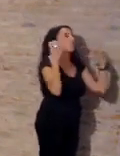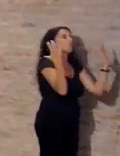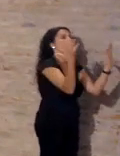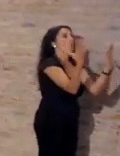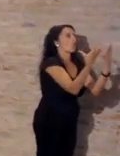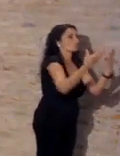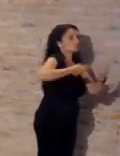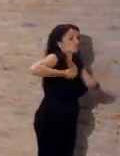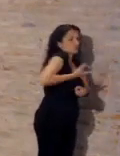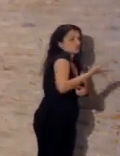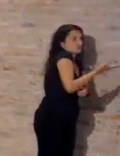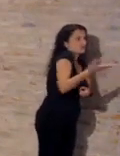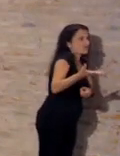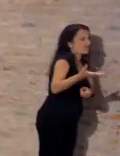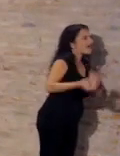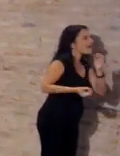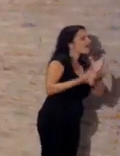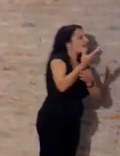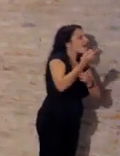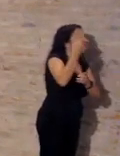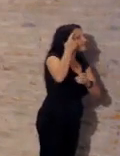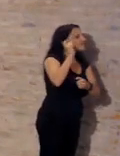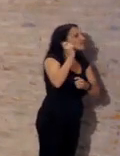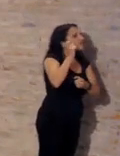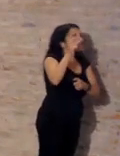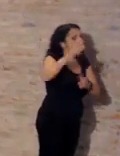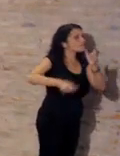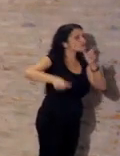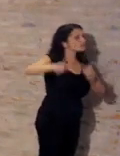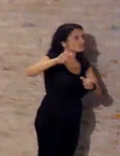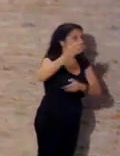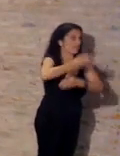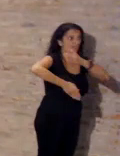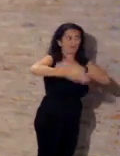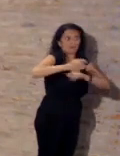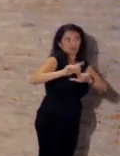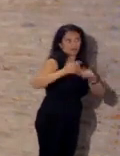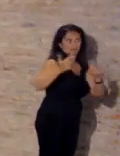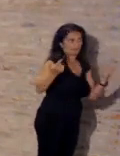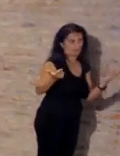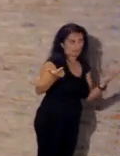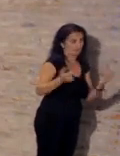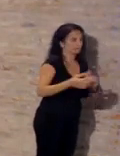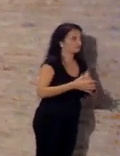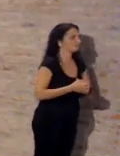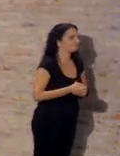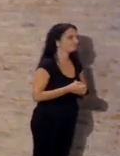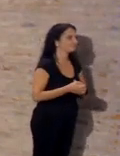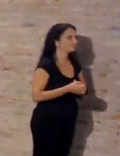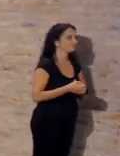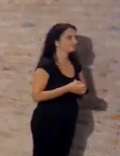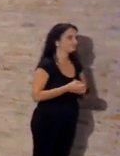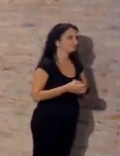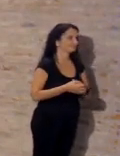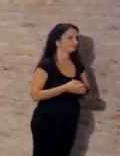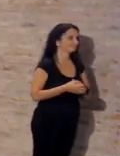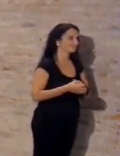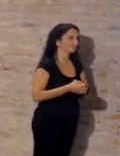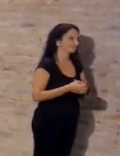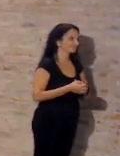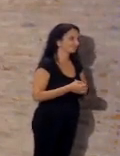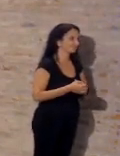y en una sociedad que ha sido creado pensado bajo las necesidades de las personas sin